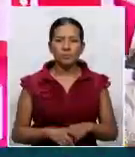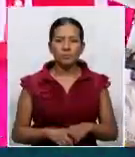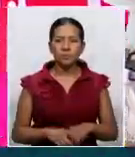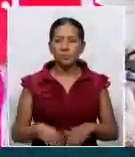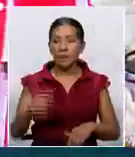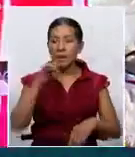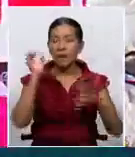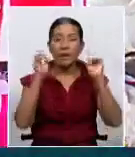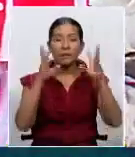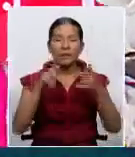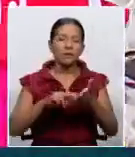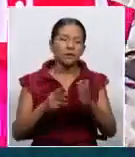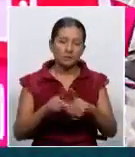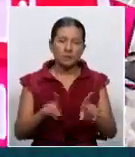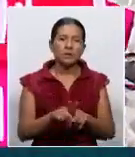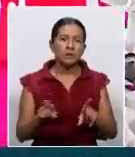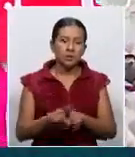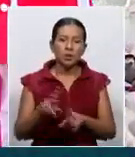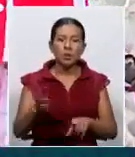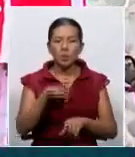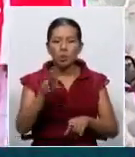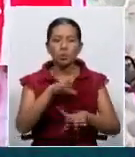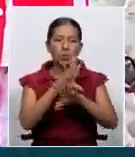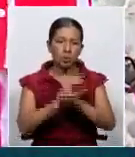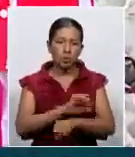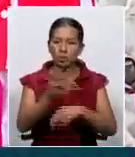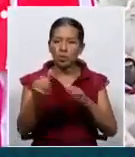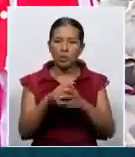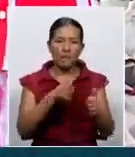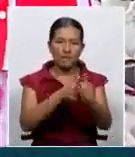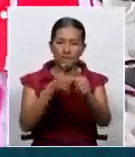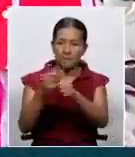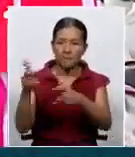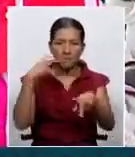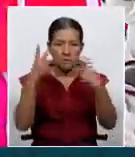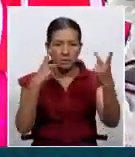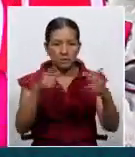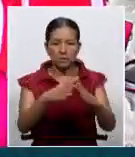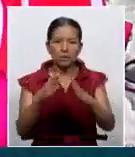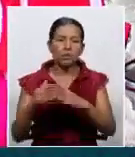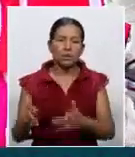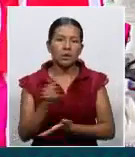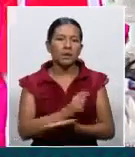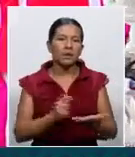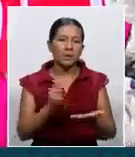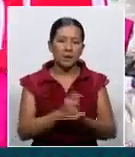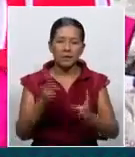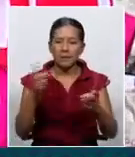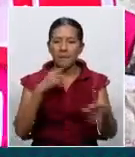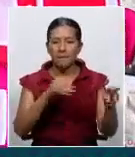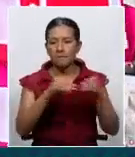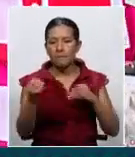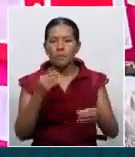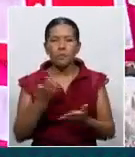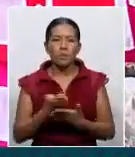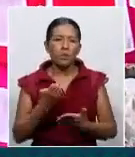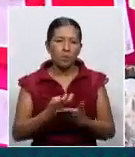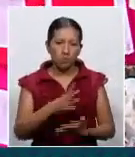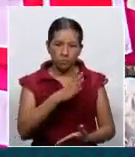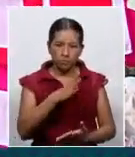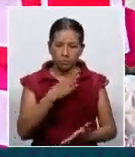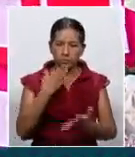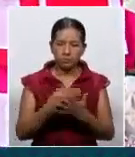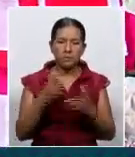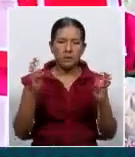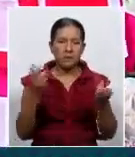Carnaval también es usos y costumbres que trae a propios y visitantes a la ciudad de Trinidad, generando movimiento económico a través de los